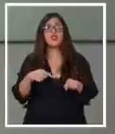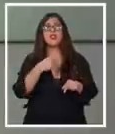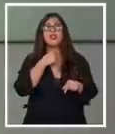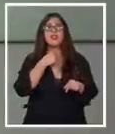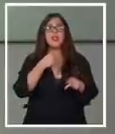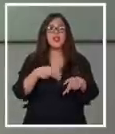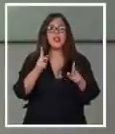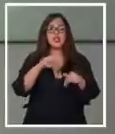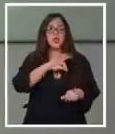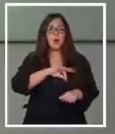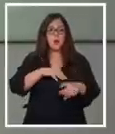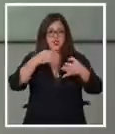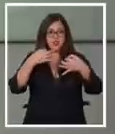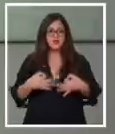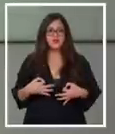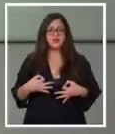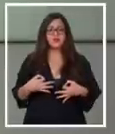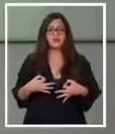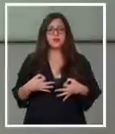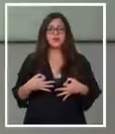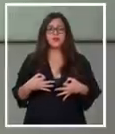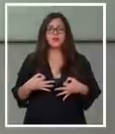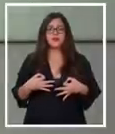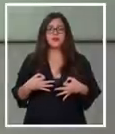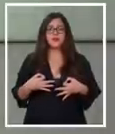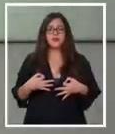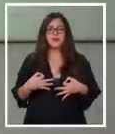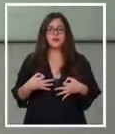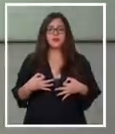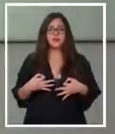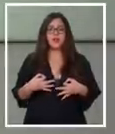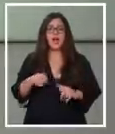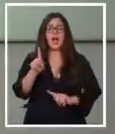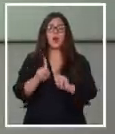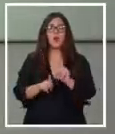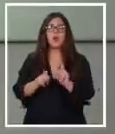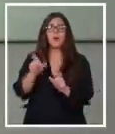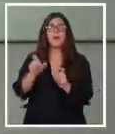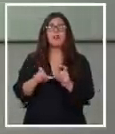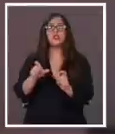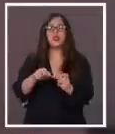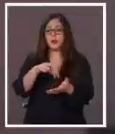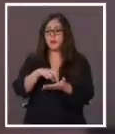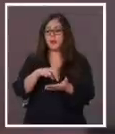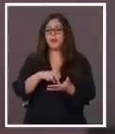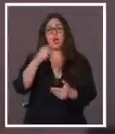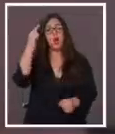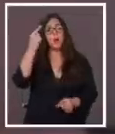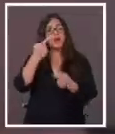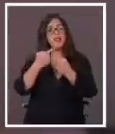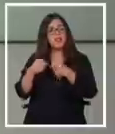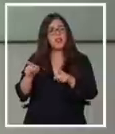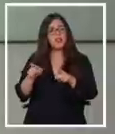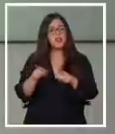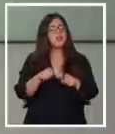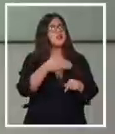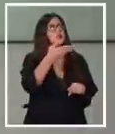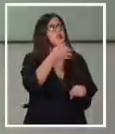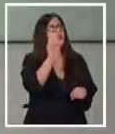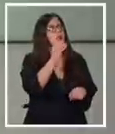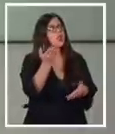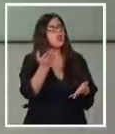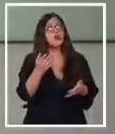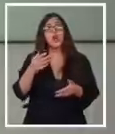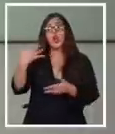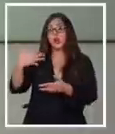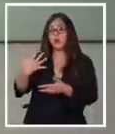a una pensión digna hay parlamentarios que creen otra cosa que yo creo que lo importante y lo que